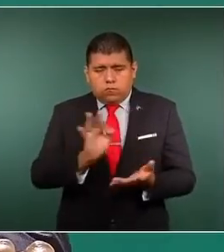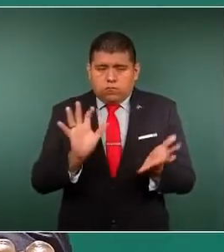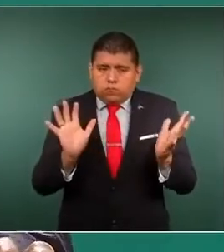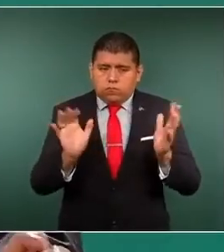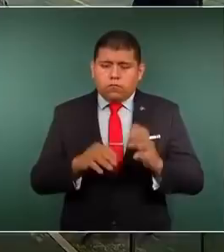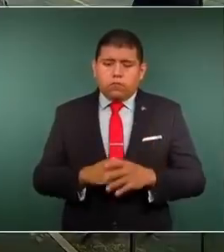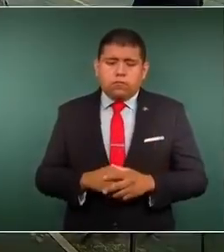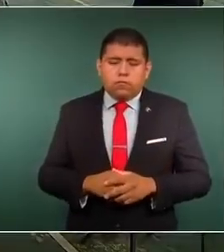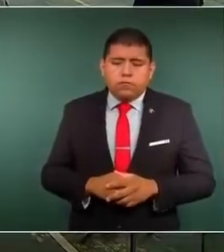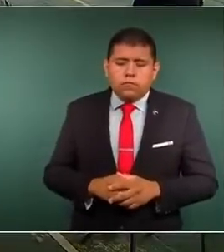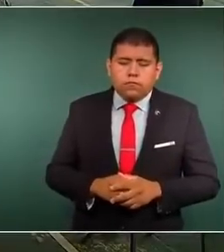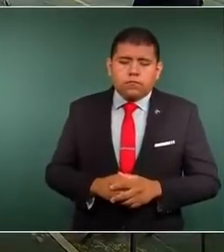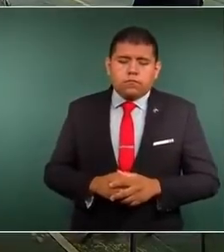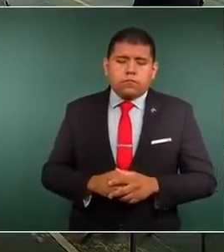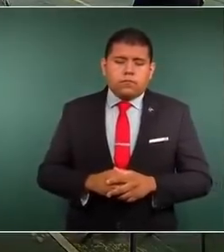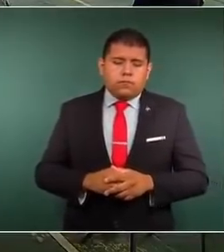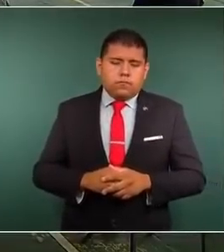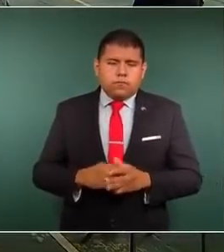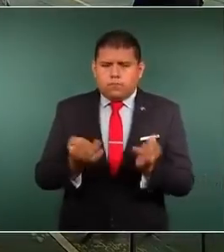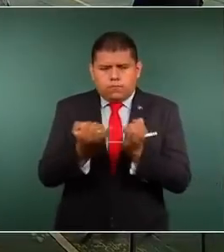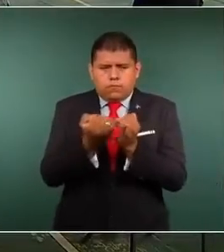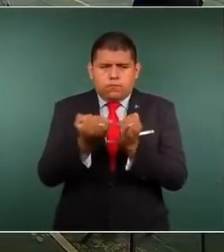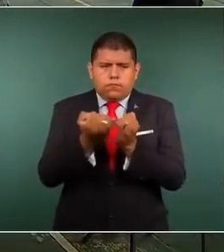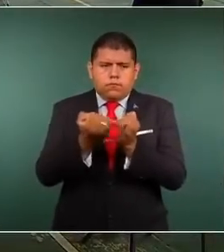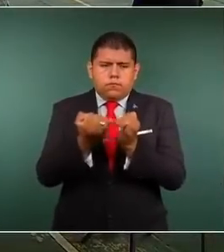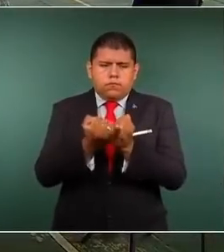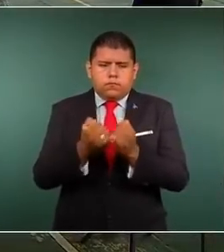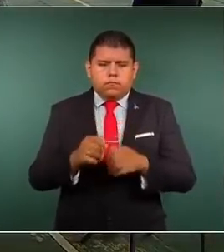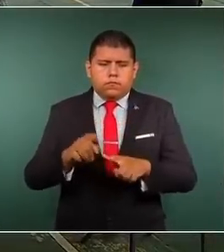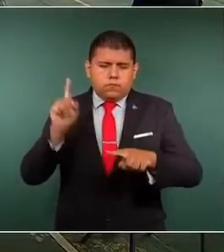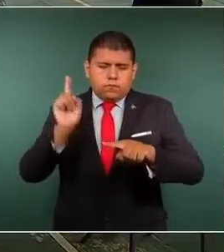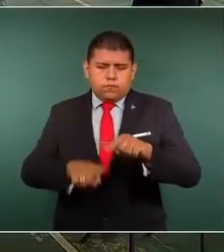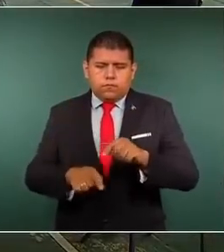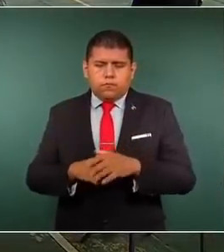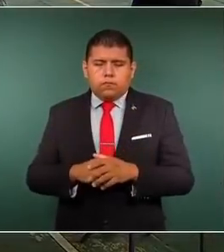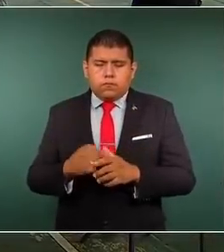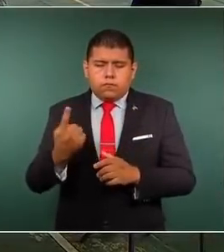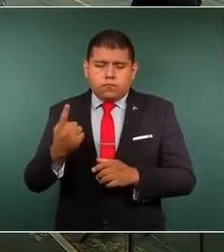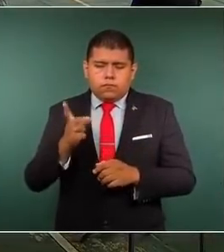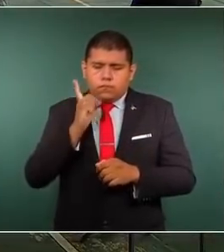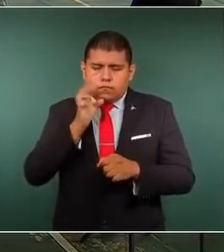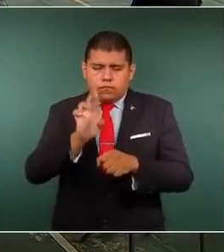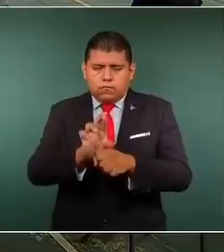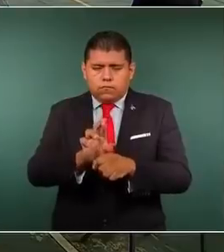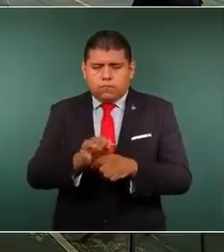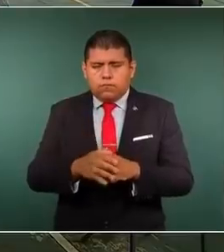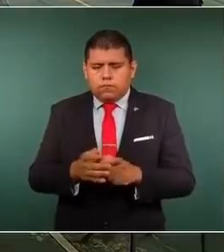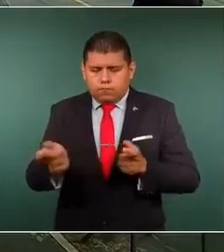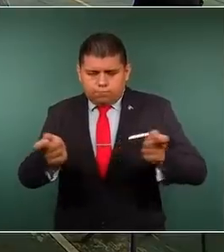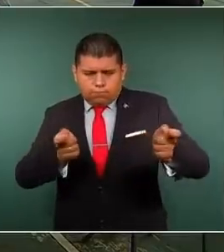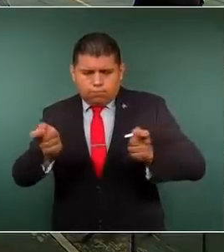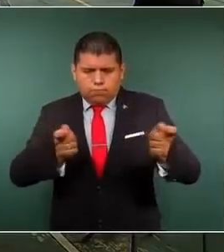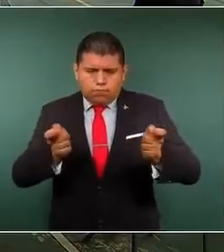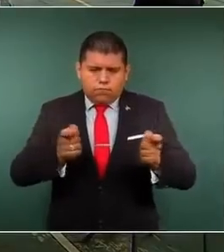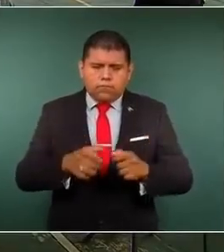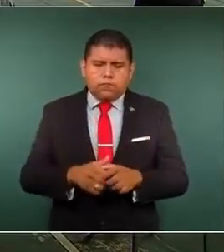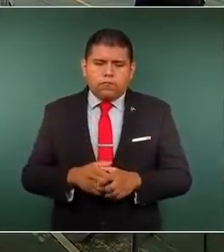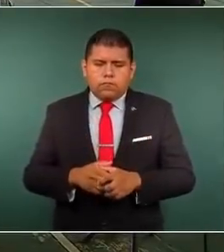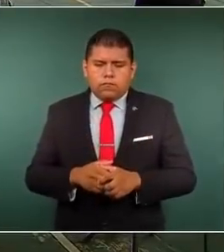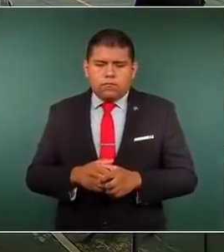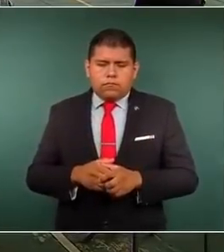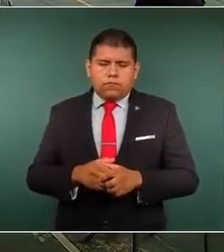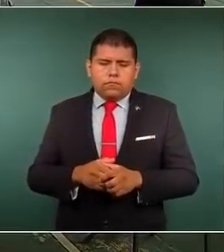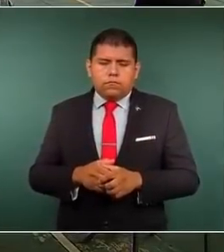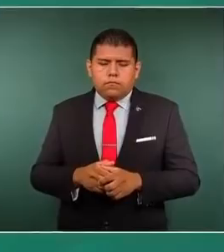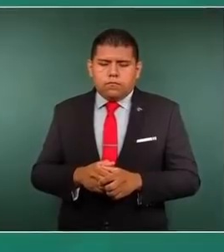momento más sea relevado igualmente a un director de administración en penales